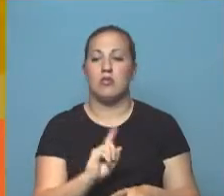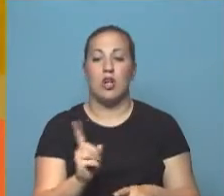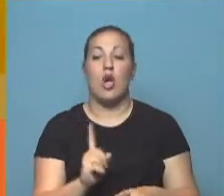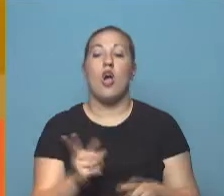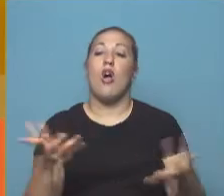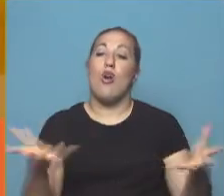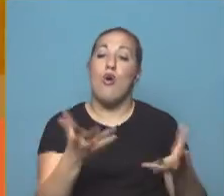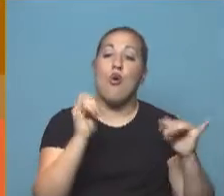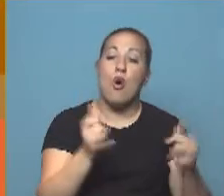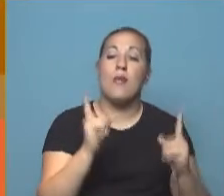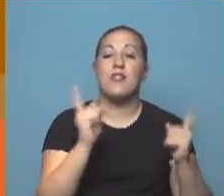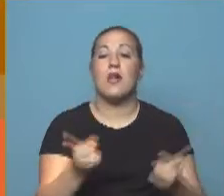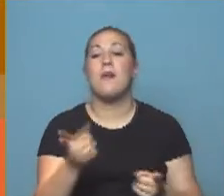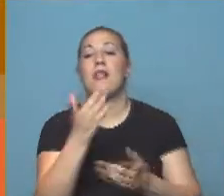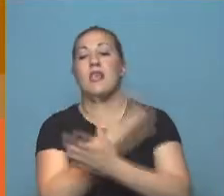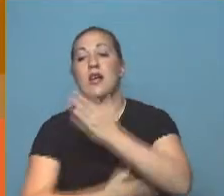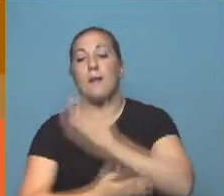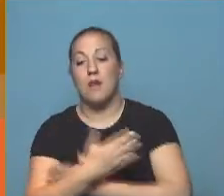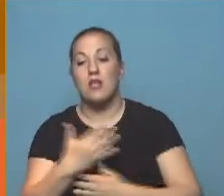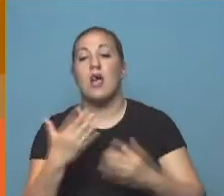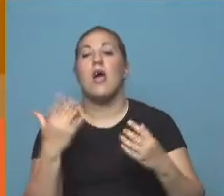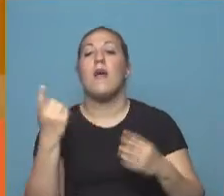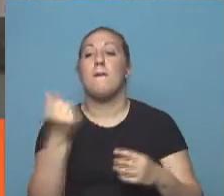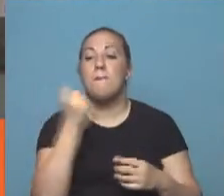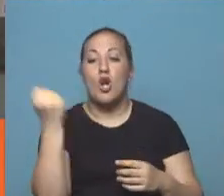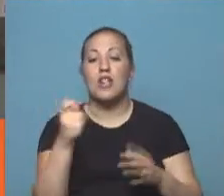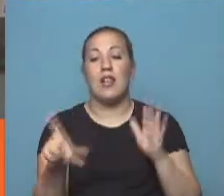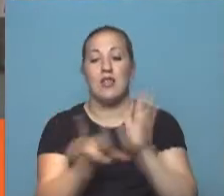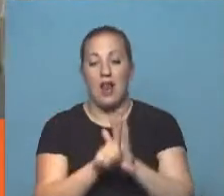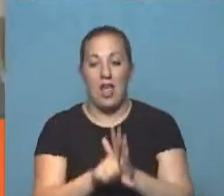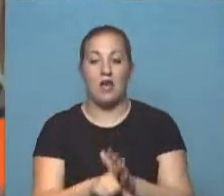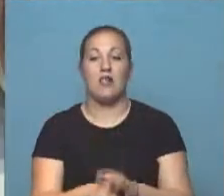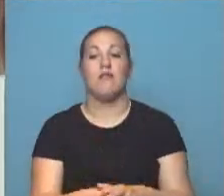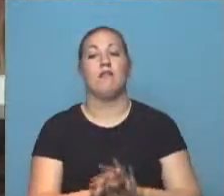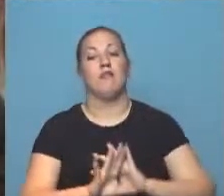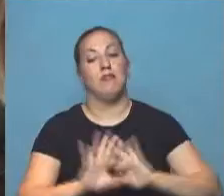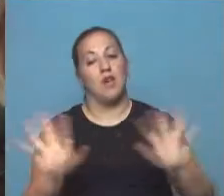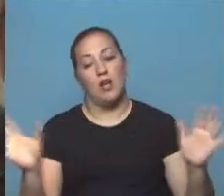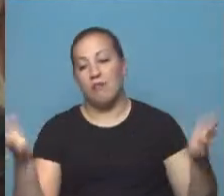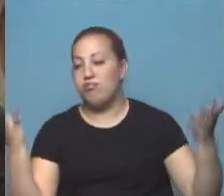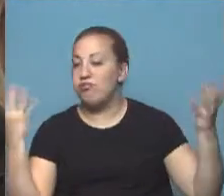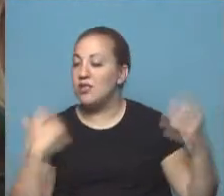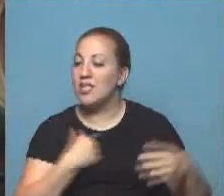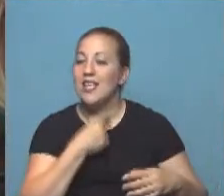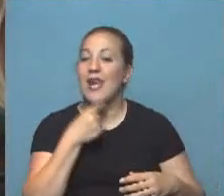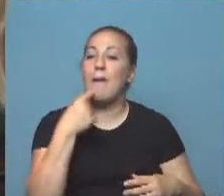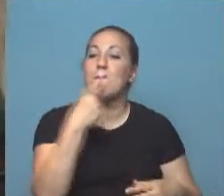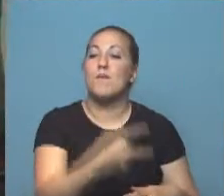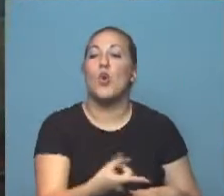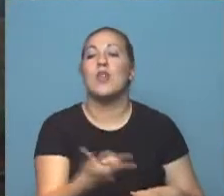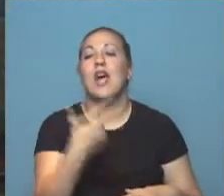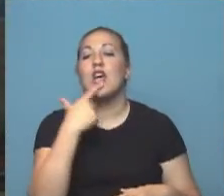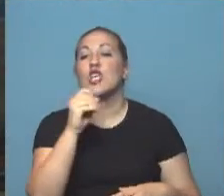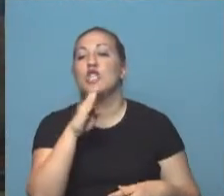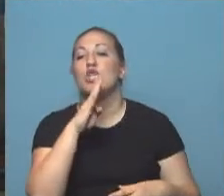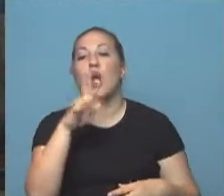jóvenes como a chicos con discapacidad. Sirve muchísimo esa ley, espero que salga pronto en el Congreso. Bien, ya está. Pucha, yo que quería preguntarles cuando dijo Stolbizer recién,